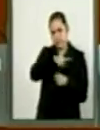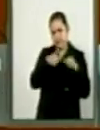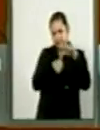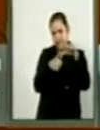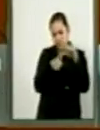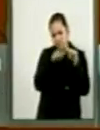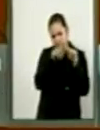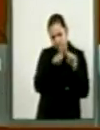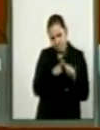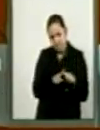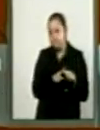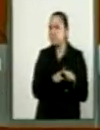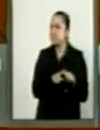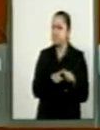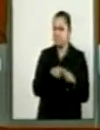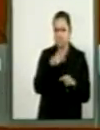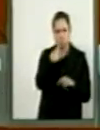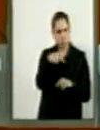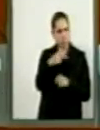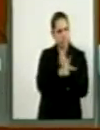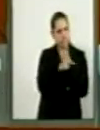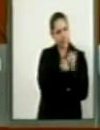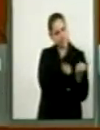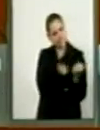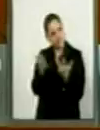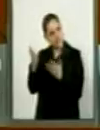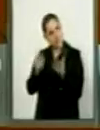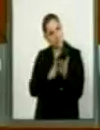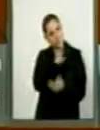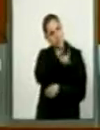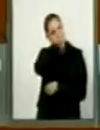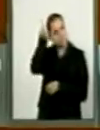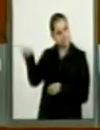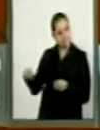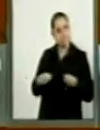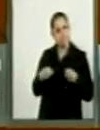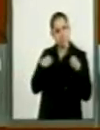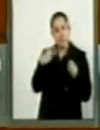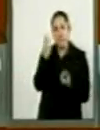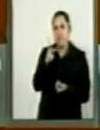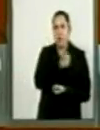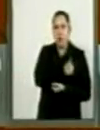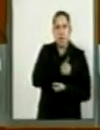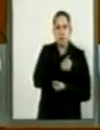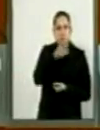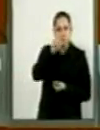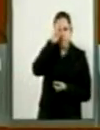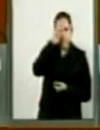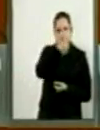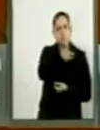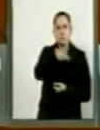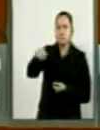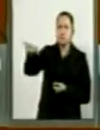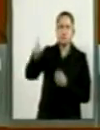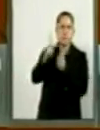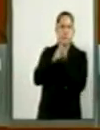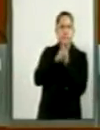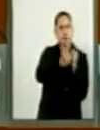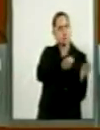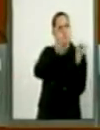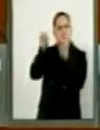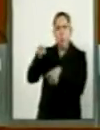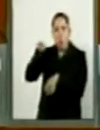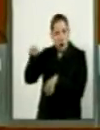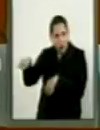origen. Muchos de ellos sin que se tomara en cuenta el riesgo para su vida y la integridad que implicaba su